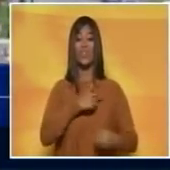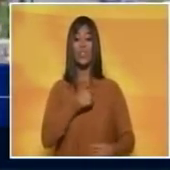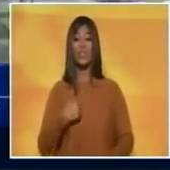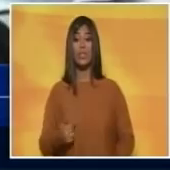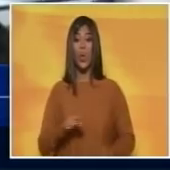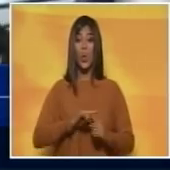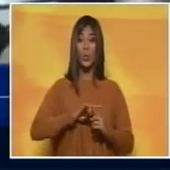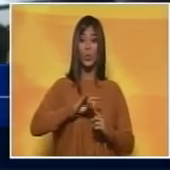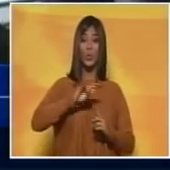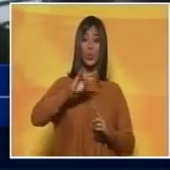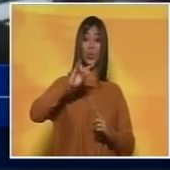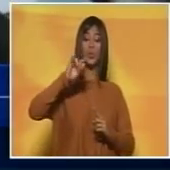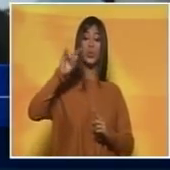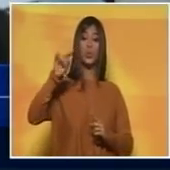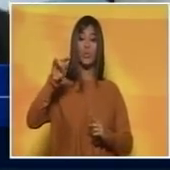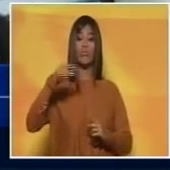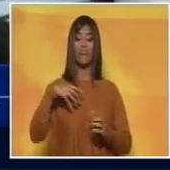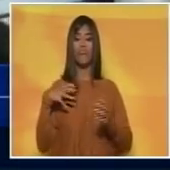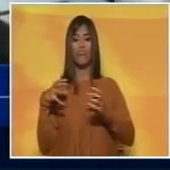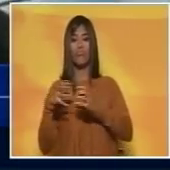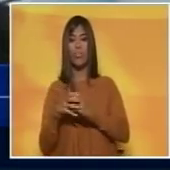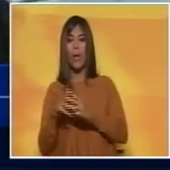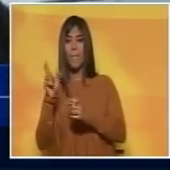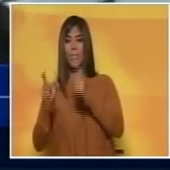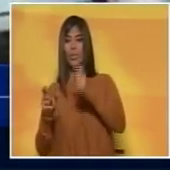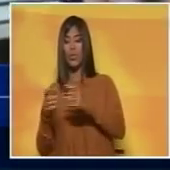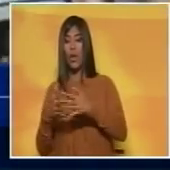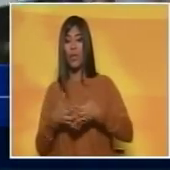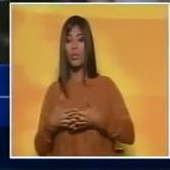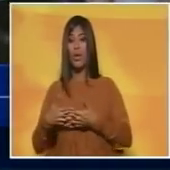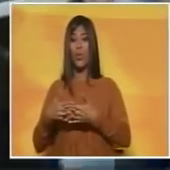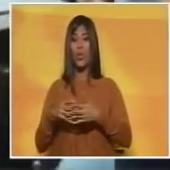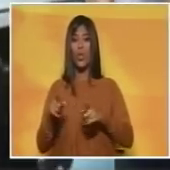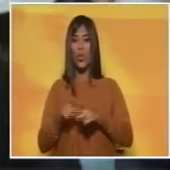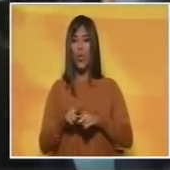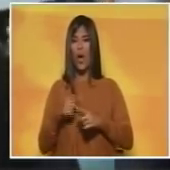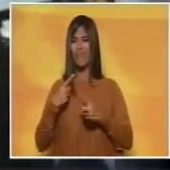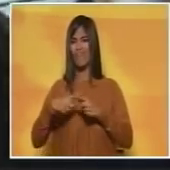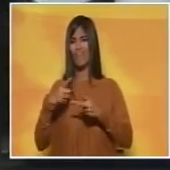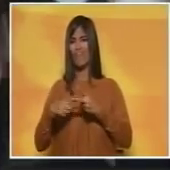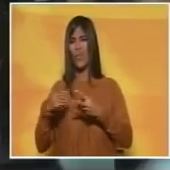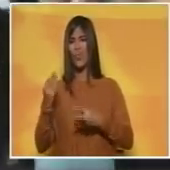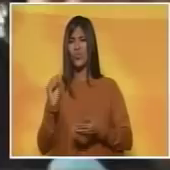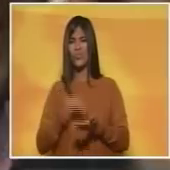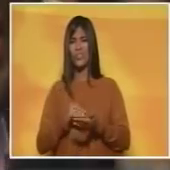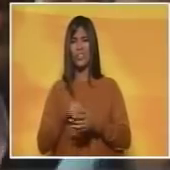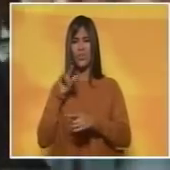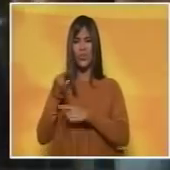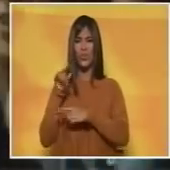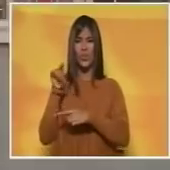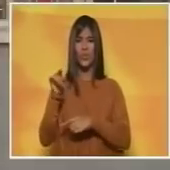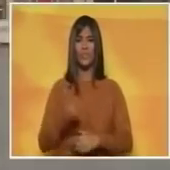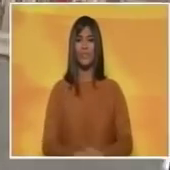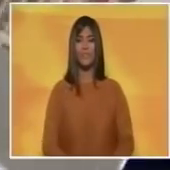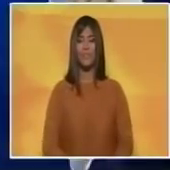había viajado a Malasia para reunirse con agentes estadounidenses como en múltiples ocasiones.